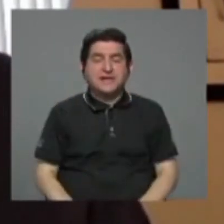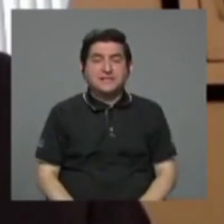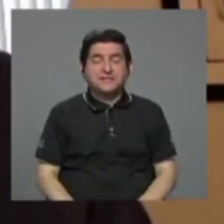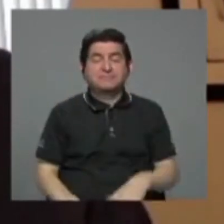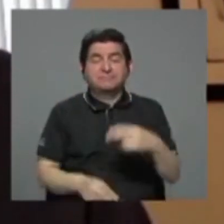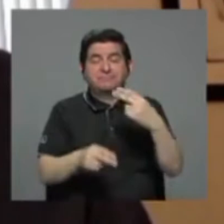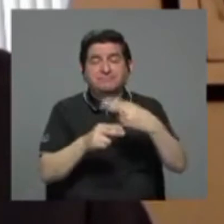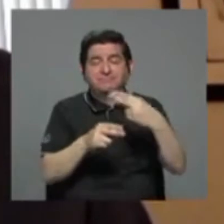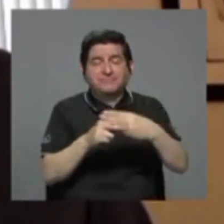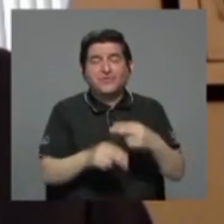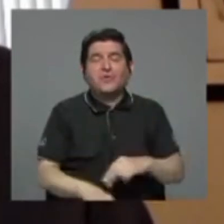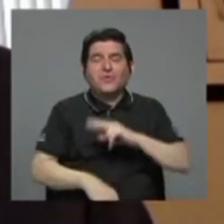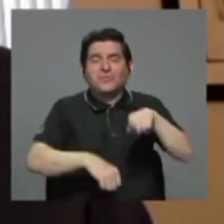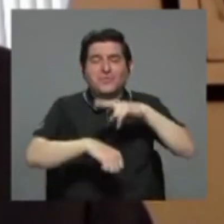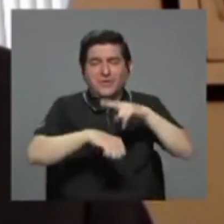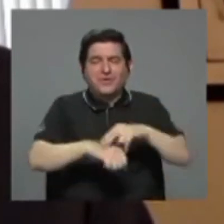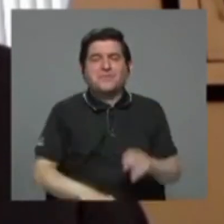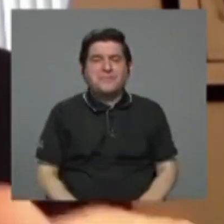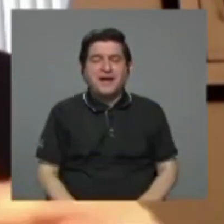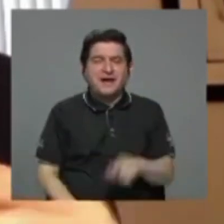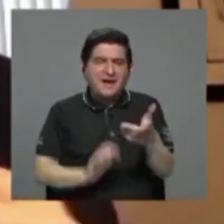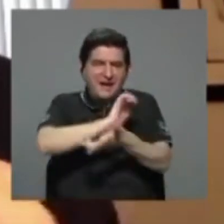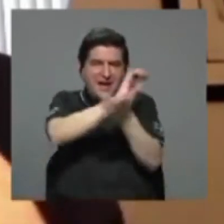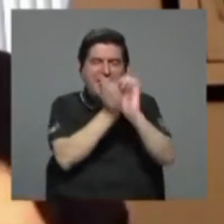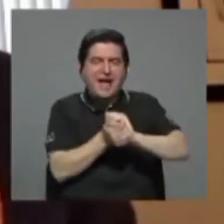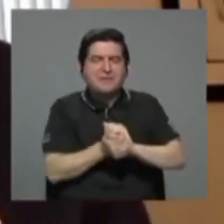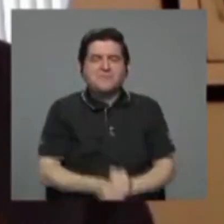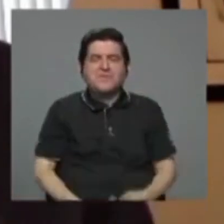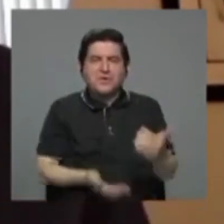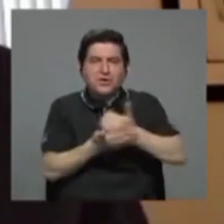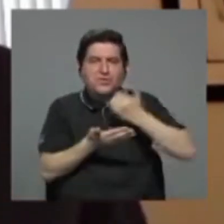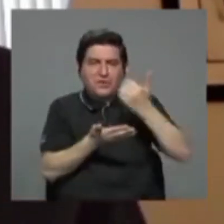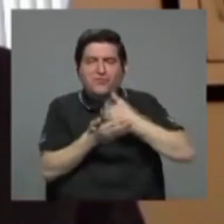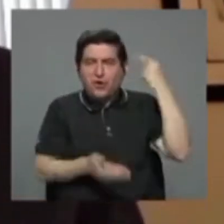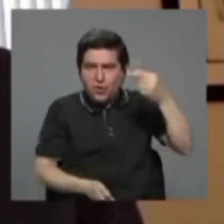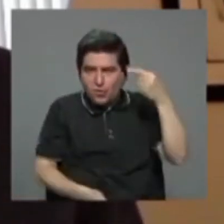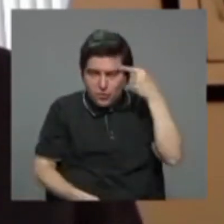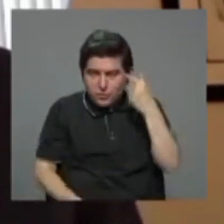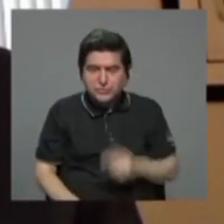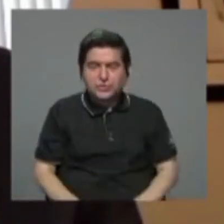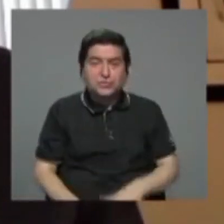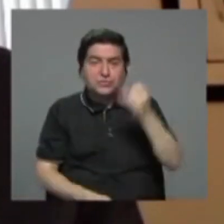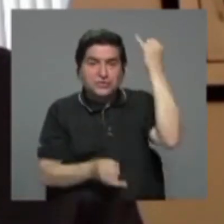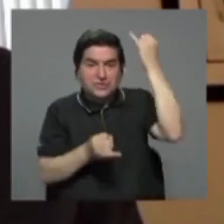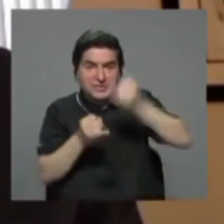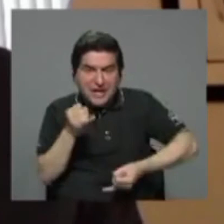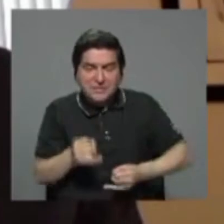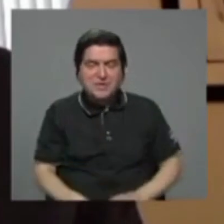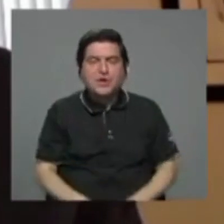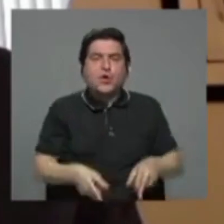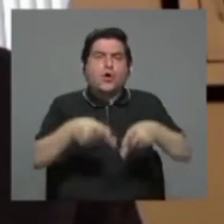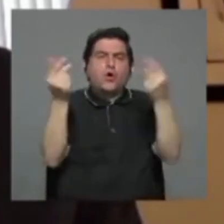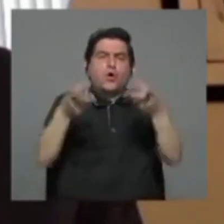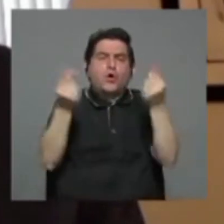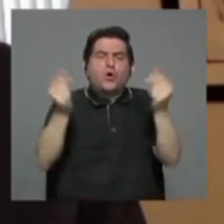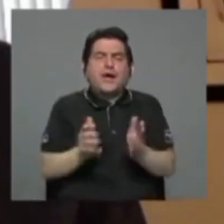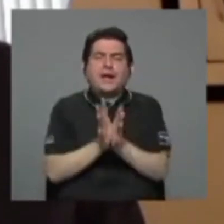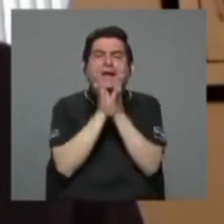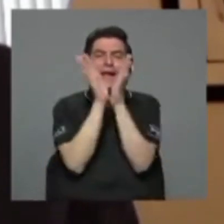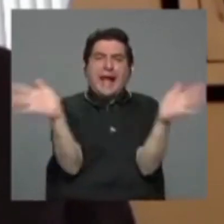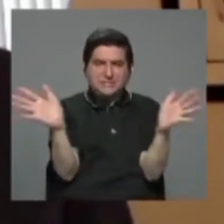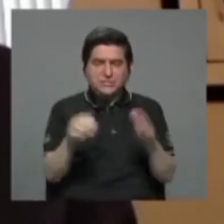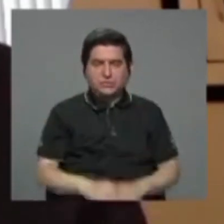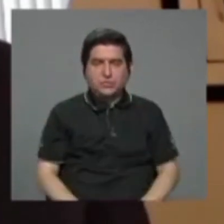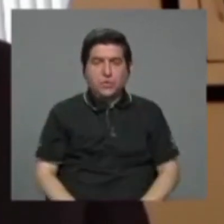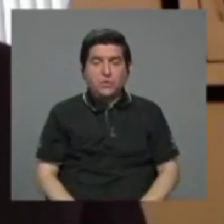reforma fiscal, que realmente no solo le puso fin a los disparadores del gasto público, sino